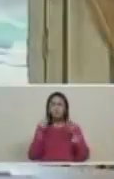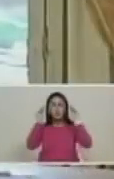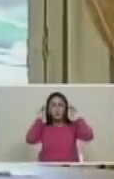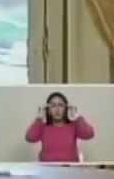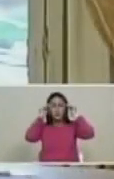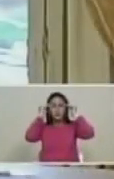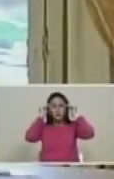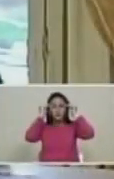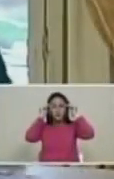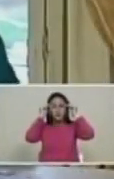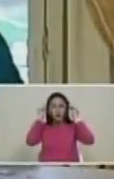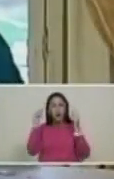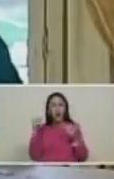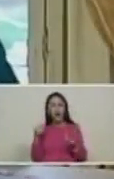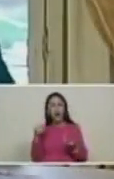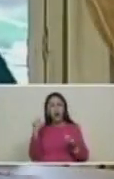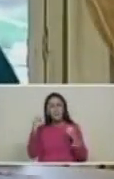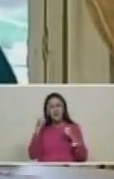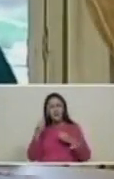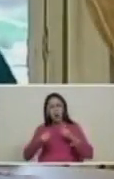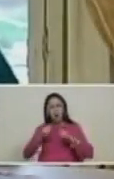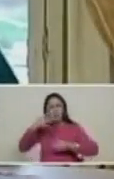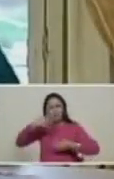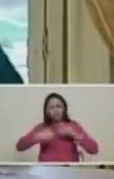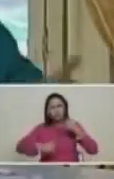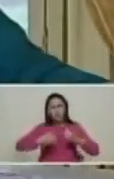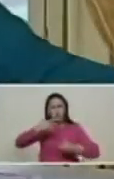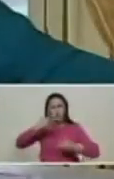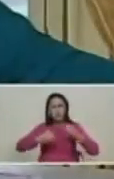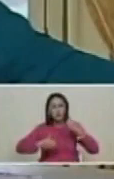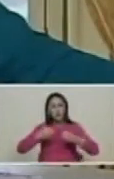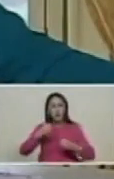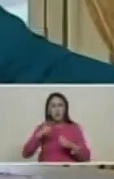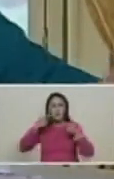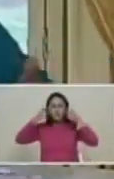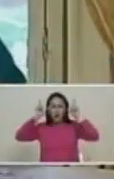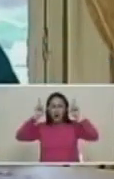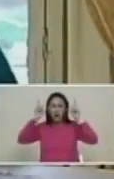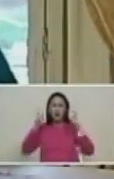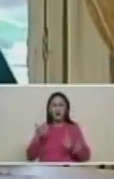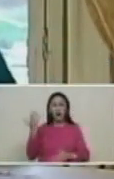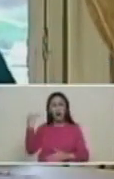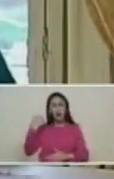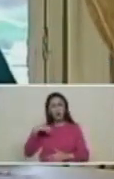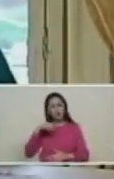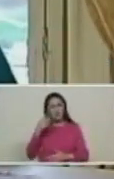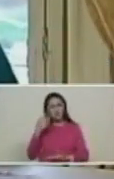aprenda a ordeñar una vaca. Todos, ese conocimiento no lo tuvimos nosotros.